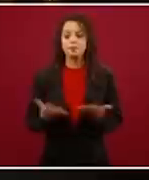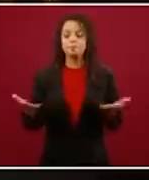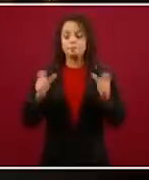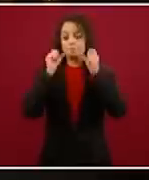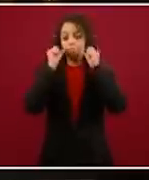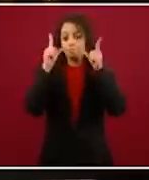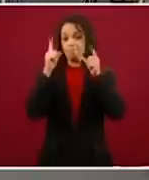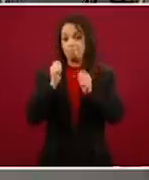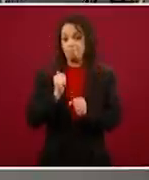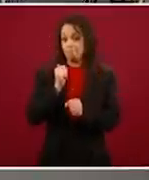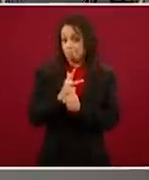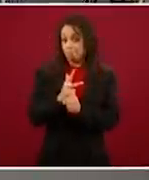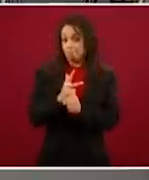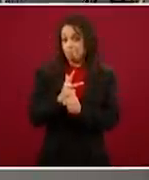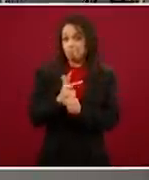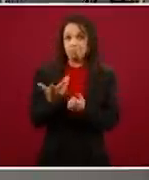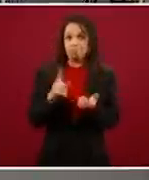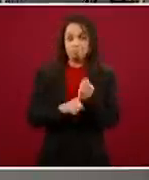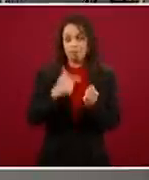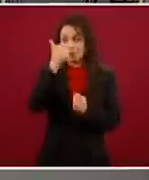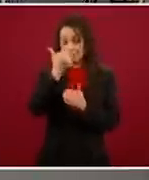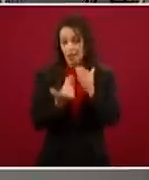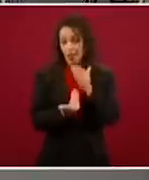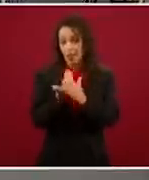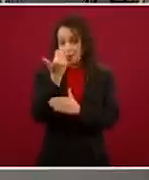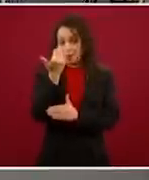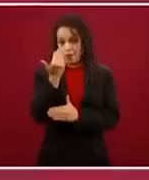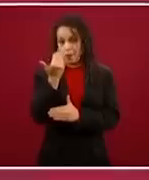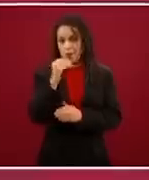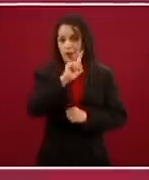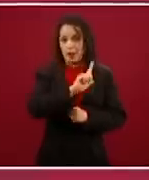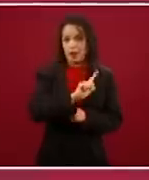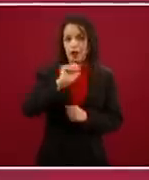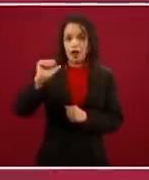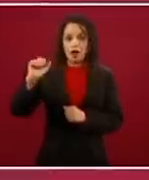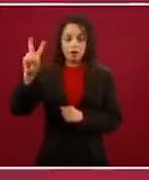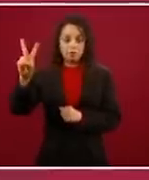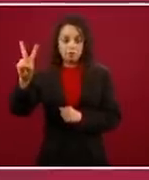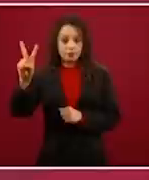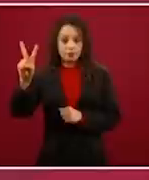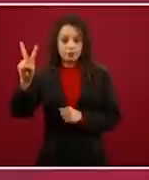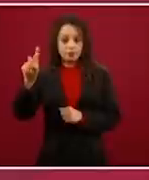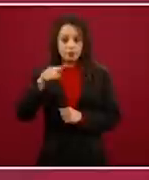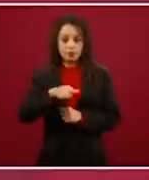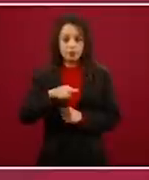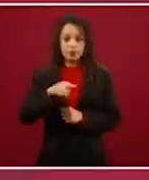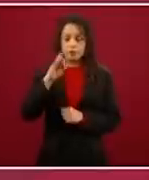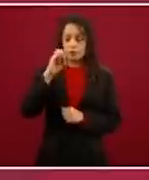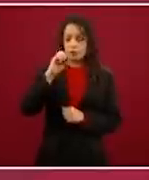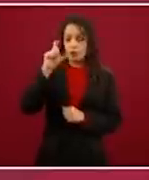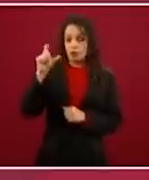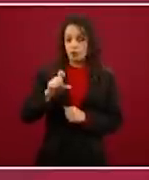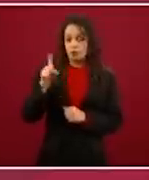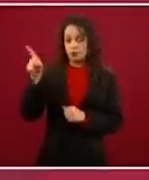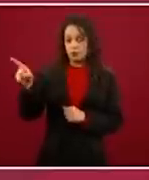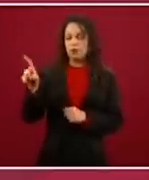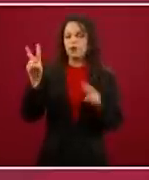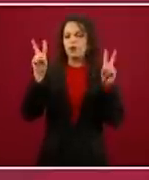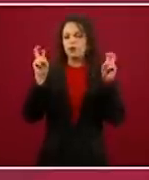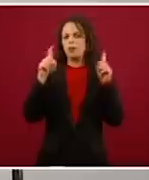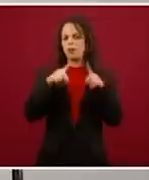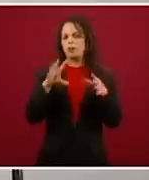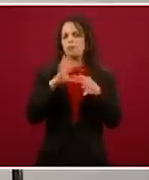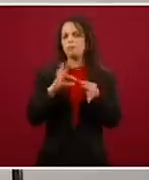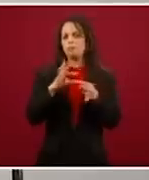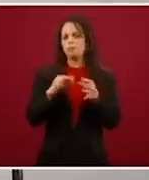temprano y a las 7 de la mañana, de lunes a viernes, estaba Fox tratando el tema de